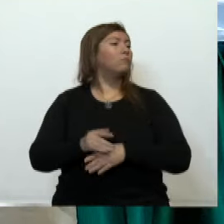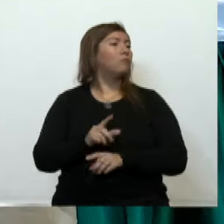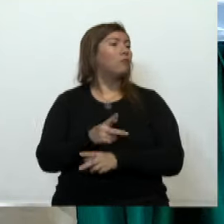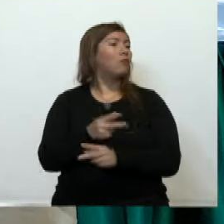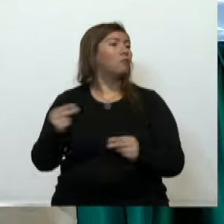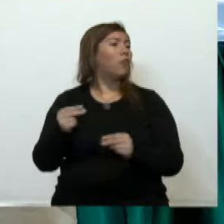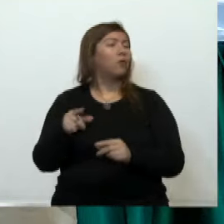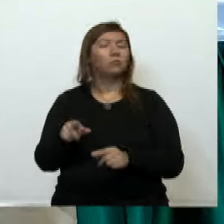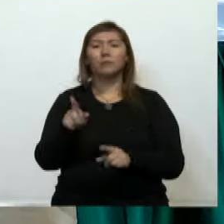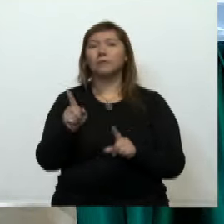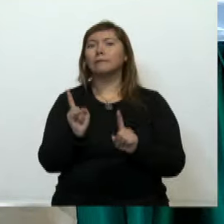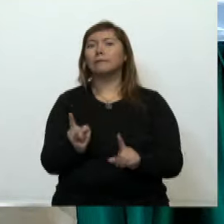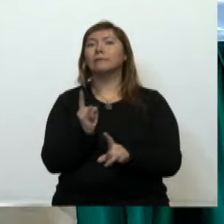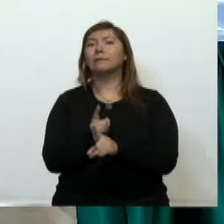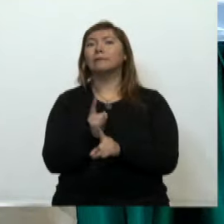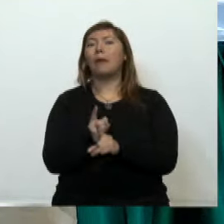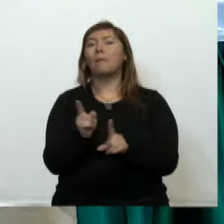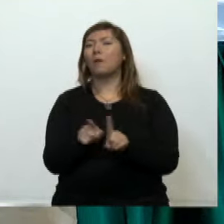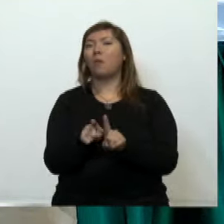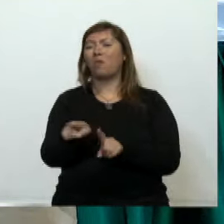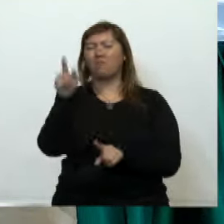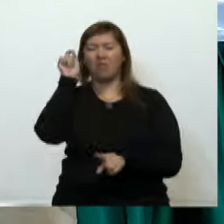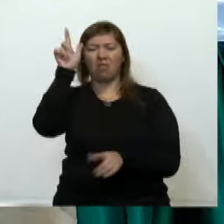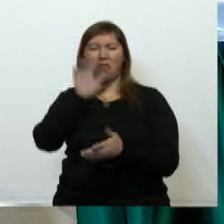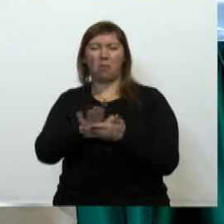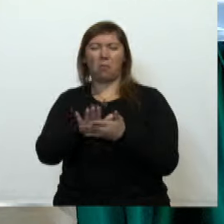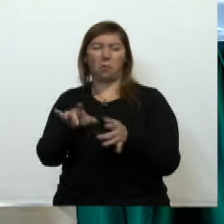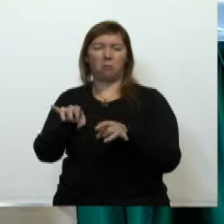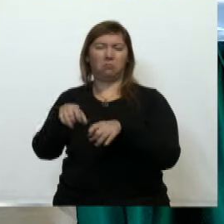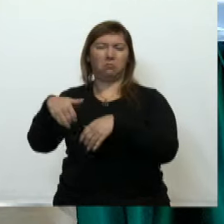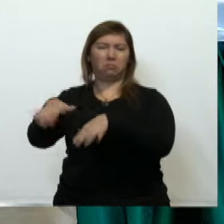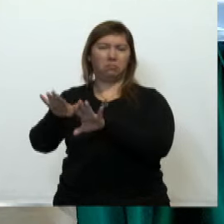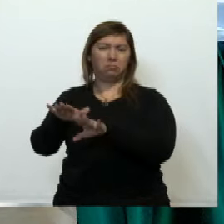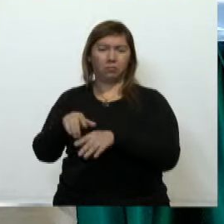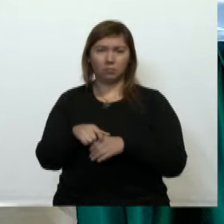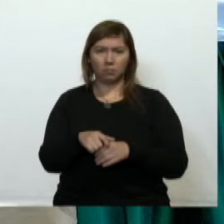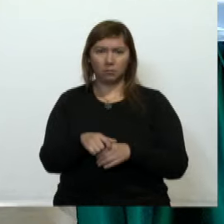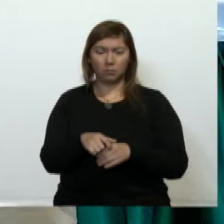así, vos y tus ideas nuevas no van a funcionar.